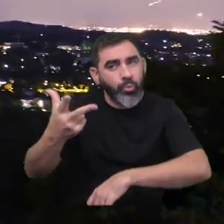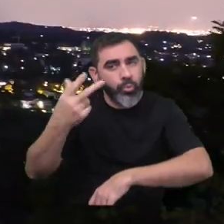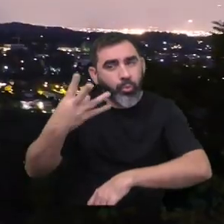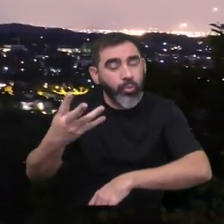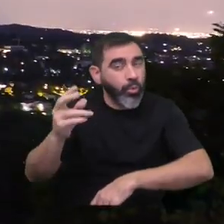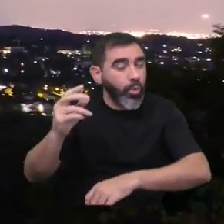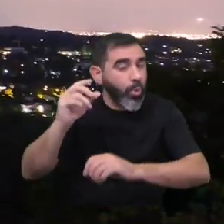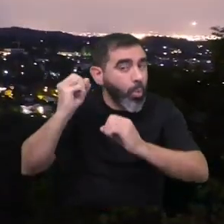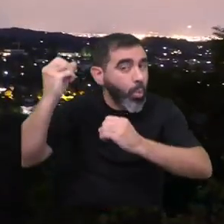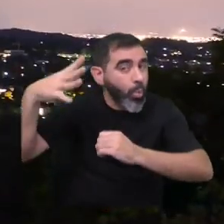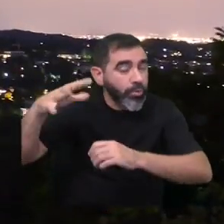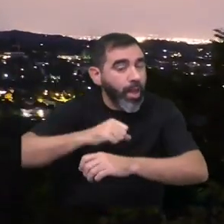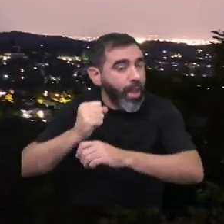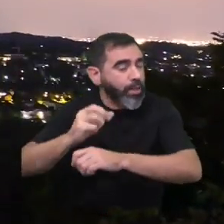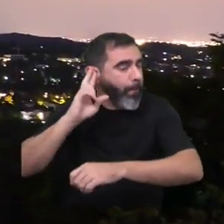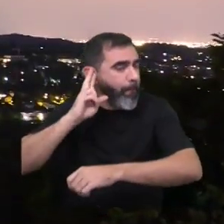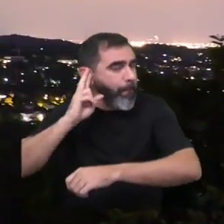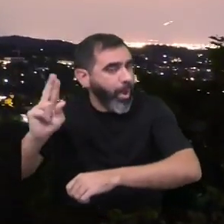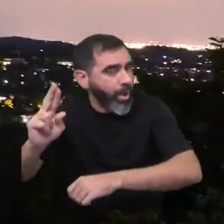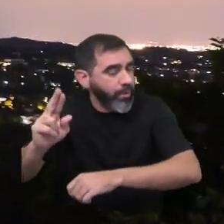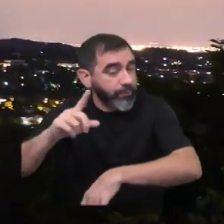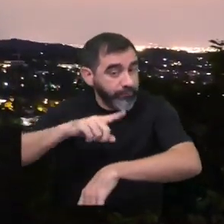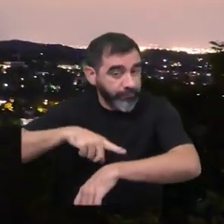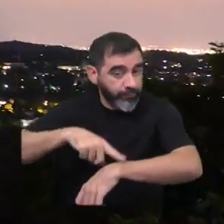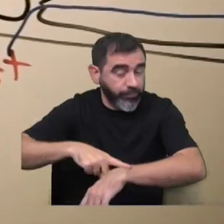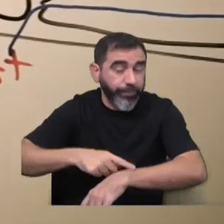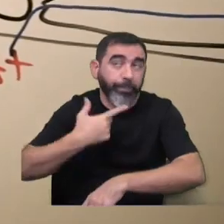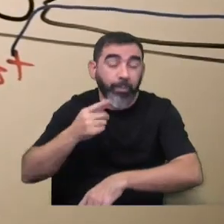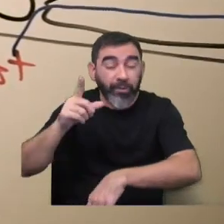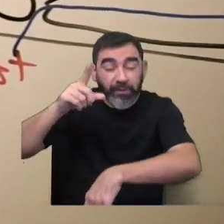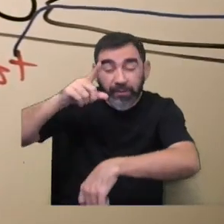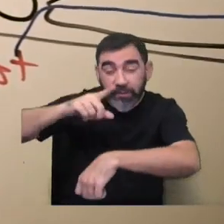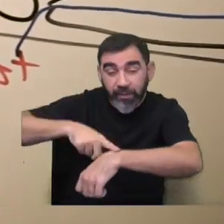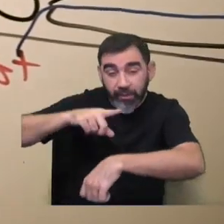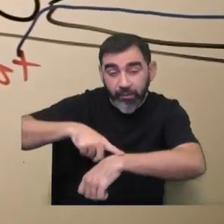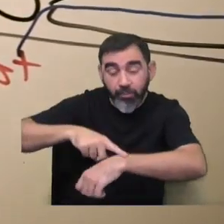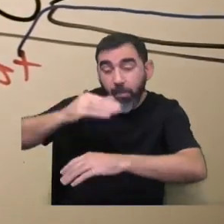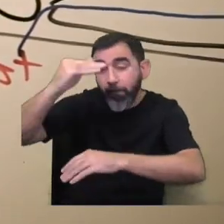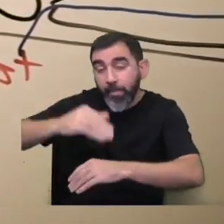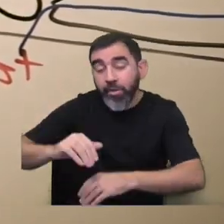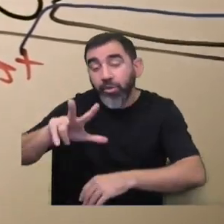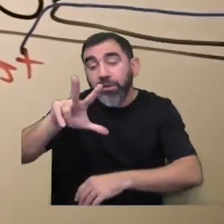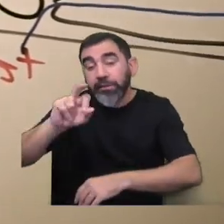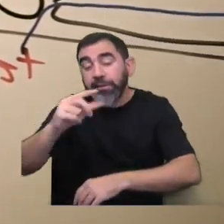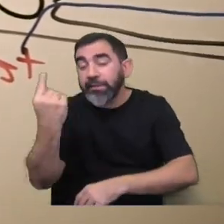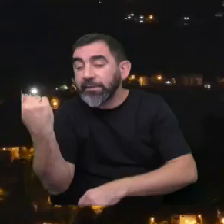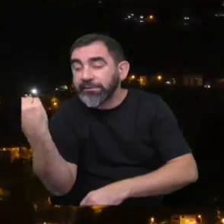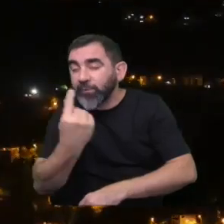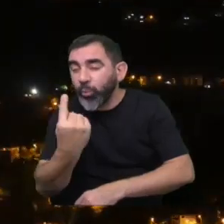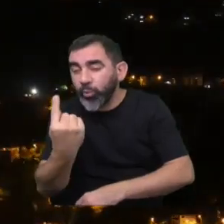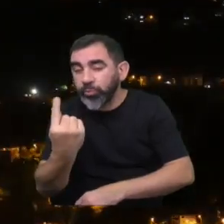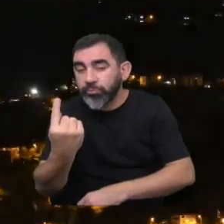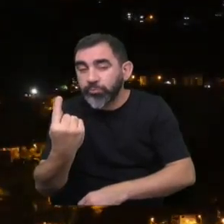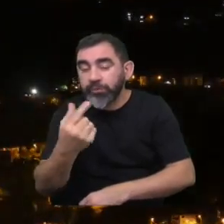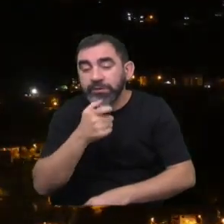relámpago y el trueno que viene después. Si ese tiempo es menor que 30 segundos, eso